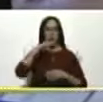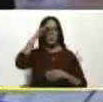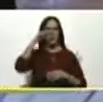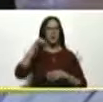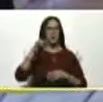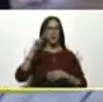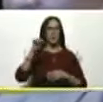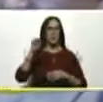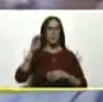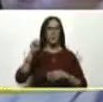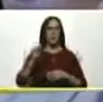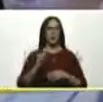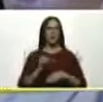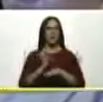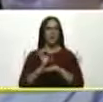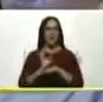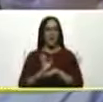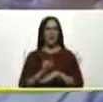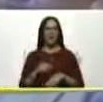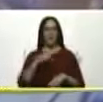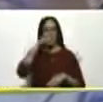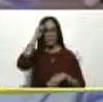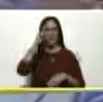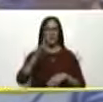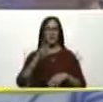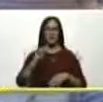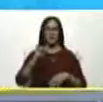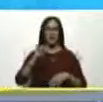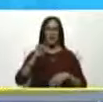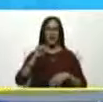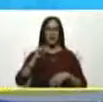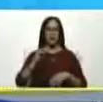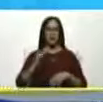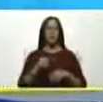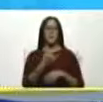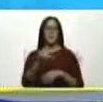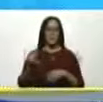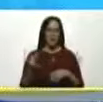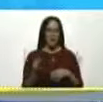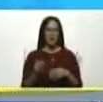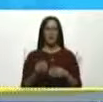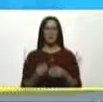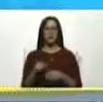iglesias evangélicas, el Padre Dan y varios pastores unidos en Cristo.